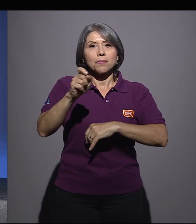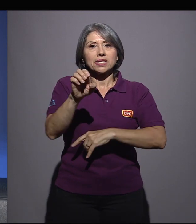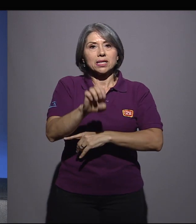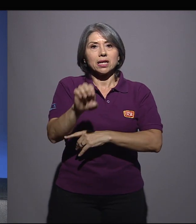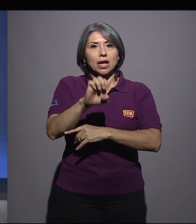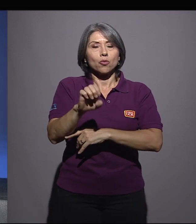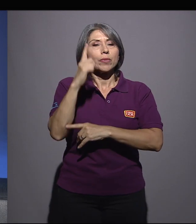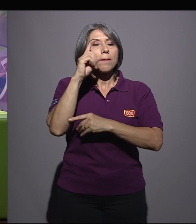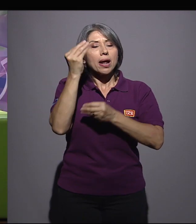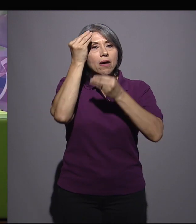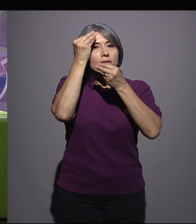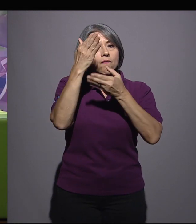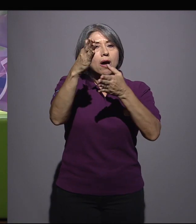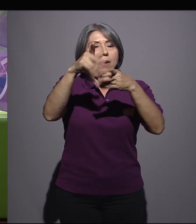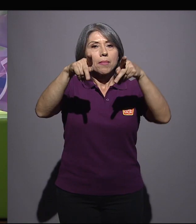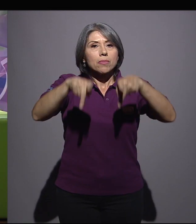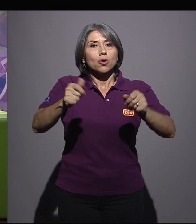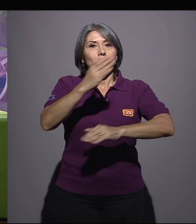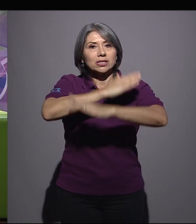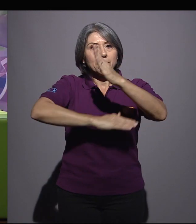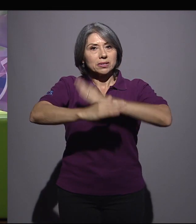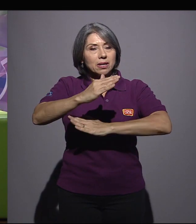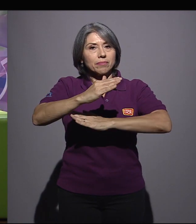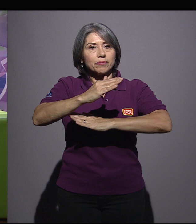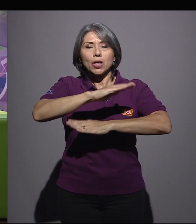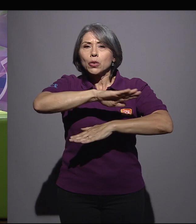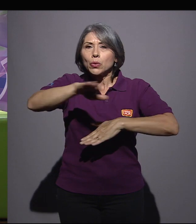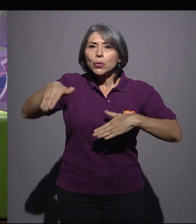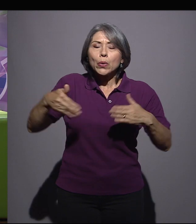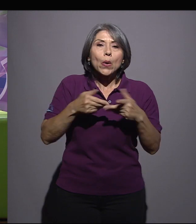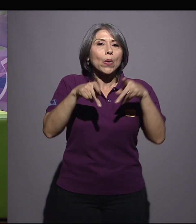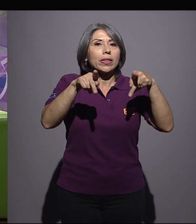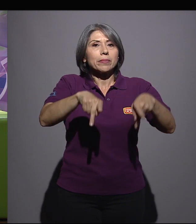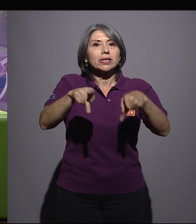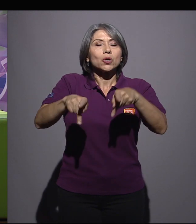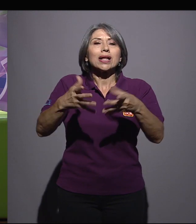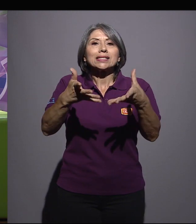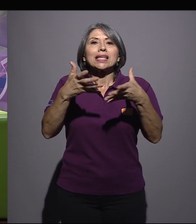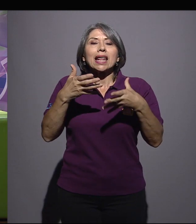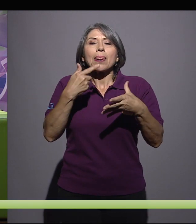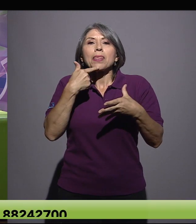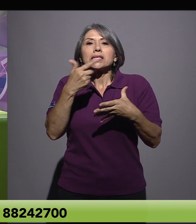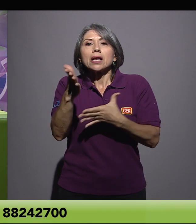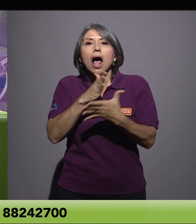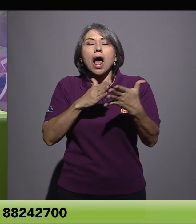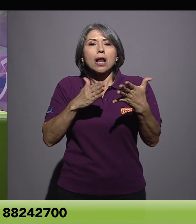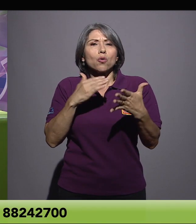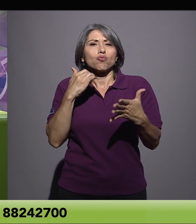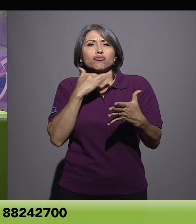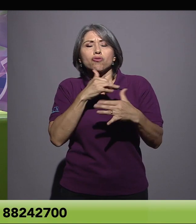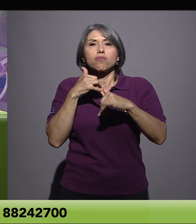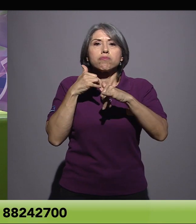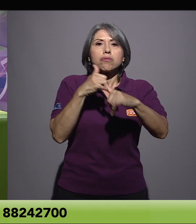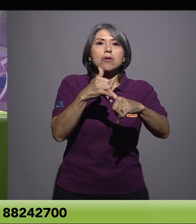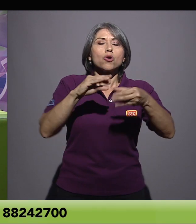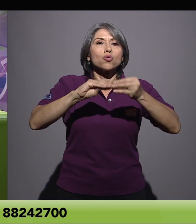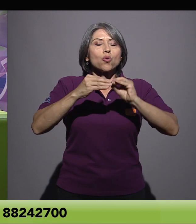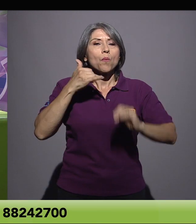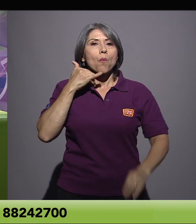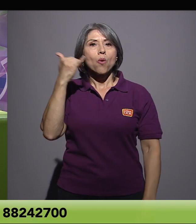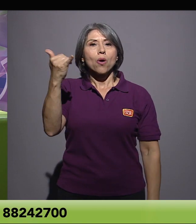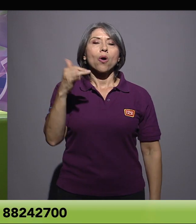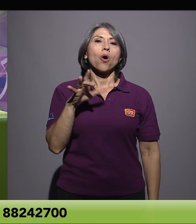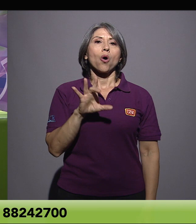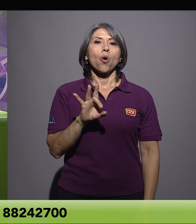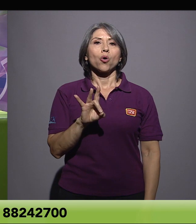a las personas con discapacidad y todas aquellas personas quienes quieran denunciar alguna anomalía. Los teléfonos son